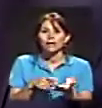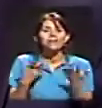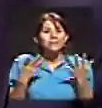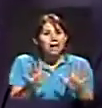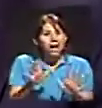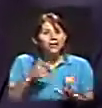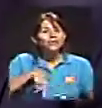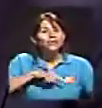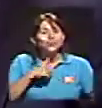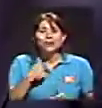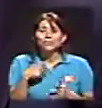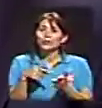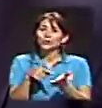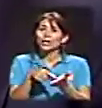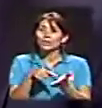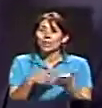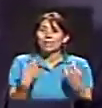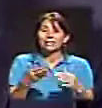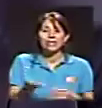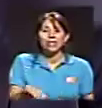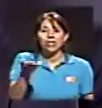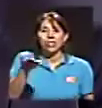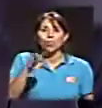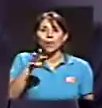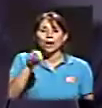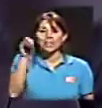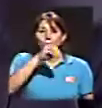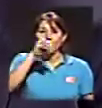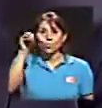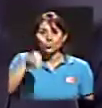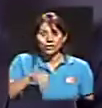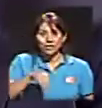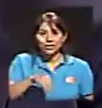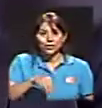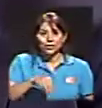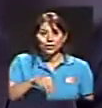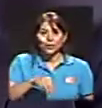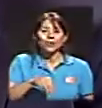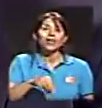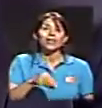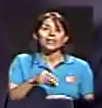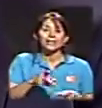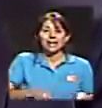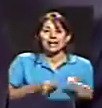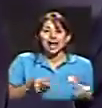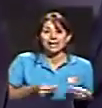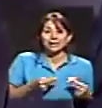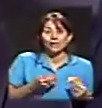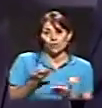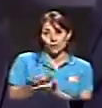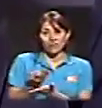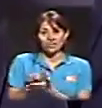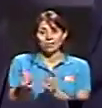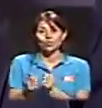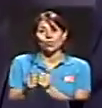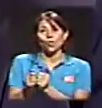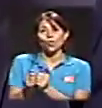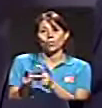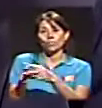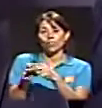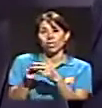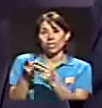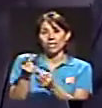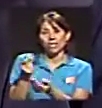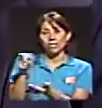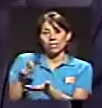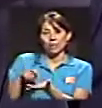importante, 40% del ingreso lo financia, del gasto lo financiamos con deuda. Pero si tuviéramos que